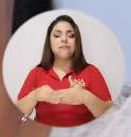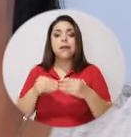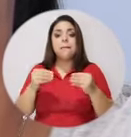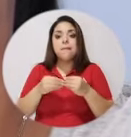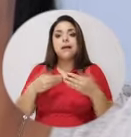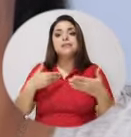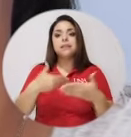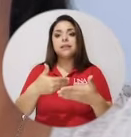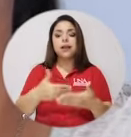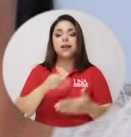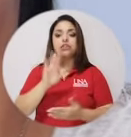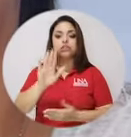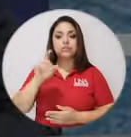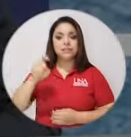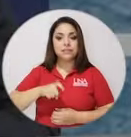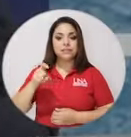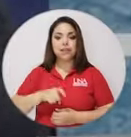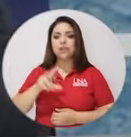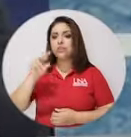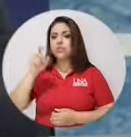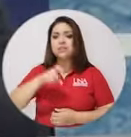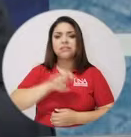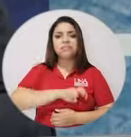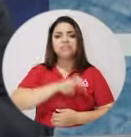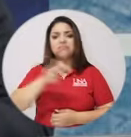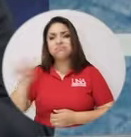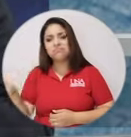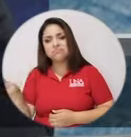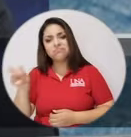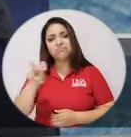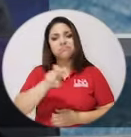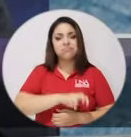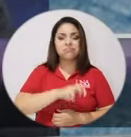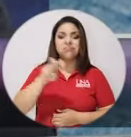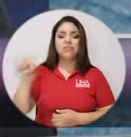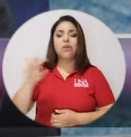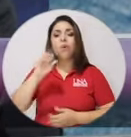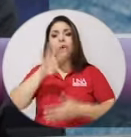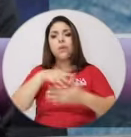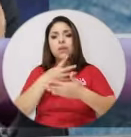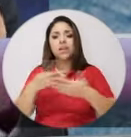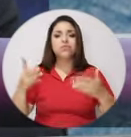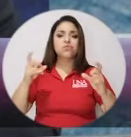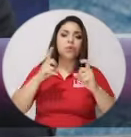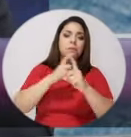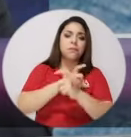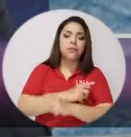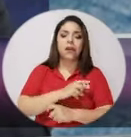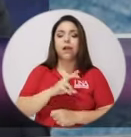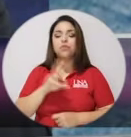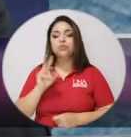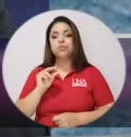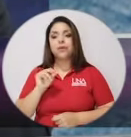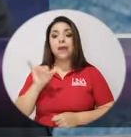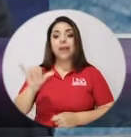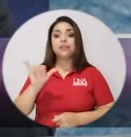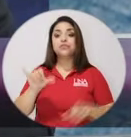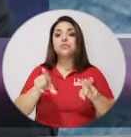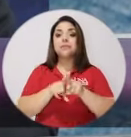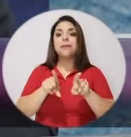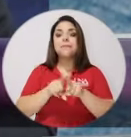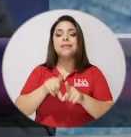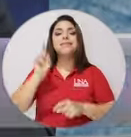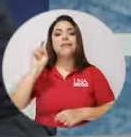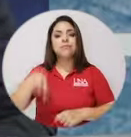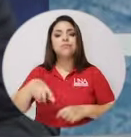oportunidad más cercana a sus necesidades, sin necesidad de transporte, sin necesidad de horarios complicados. Eso también